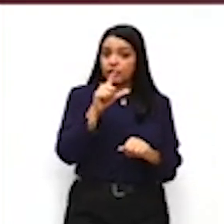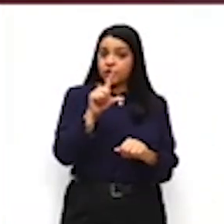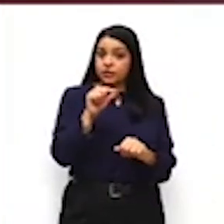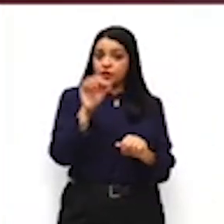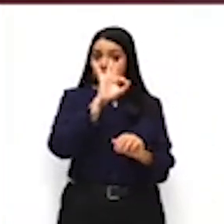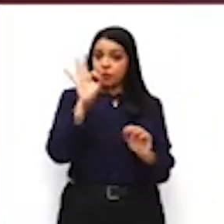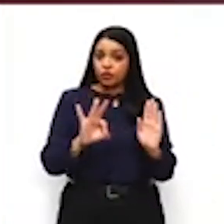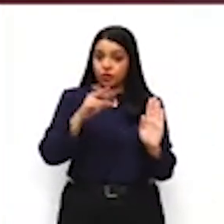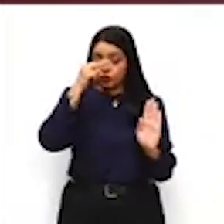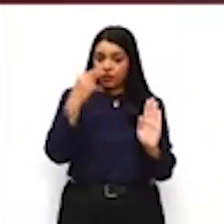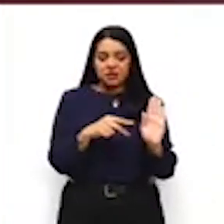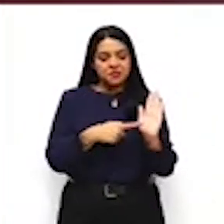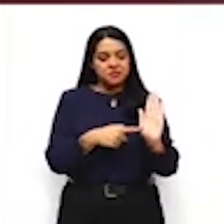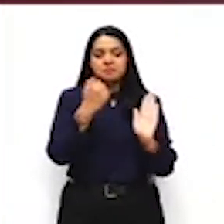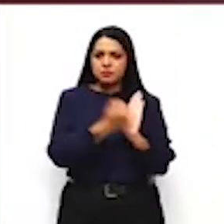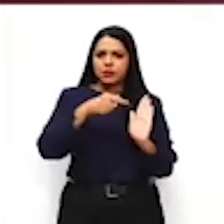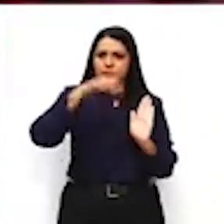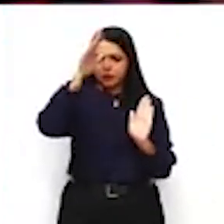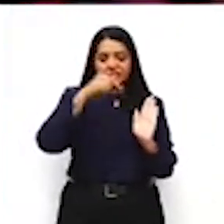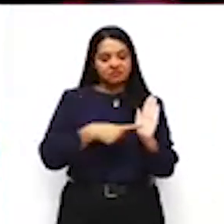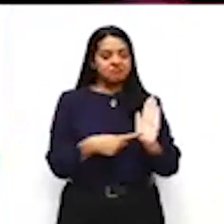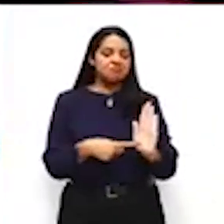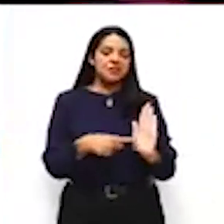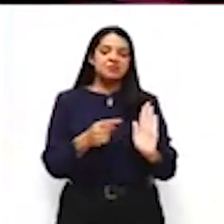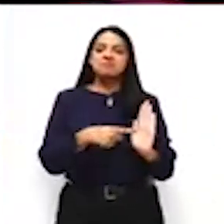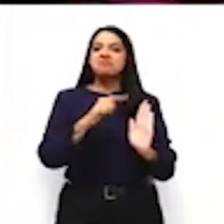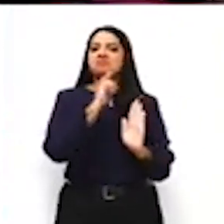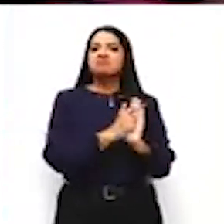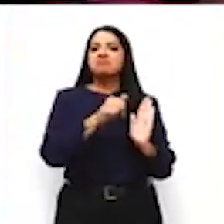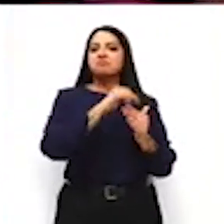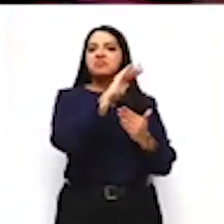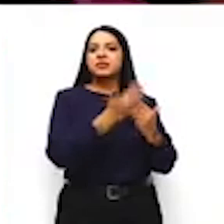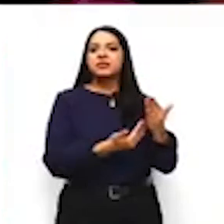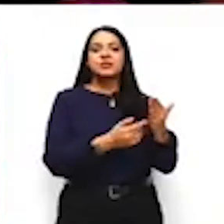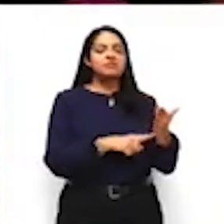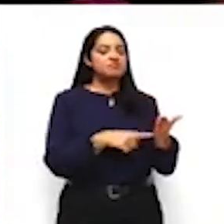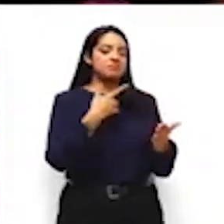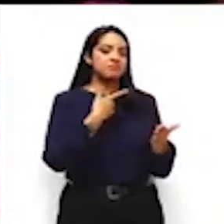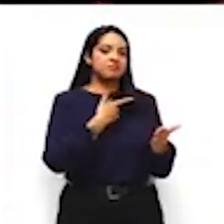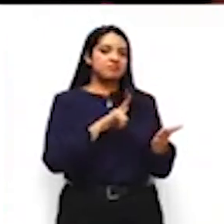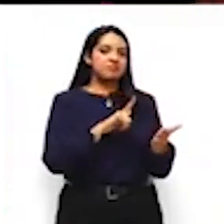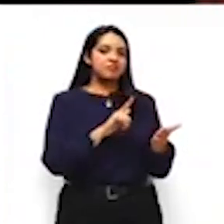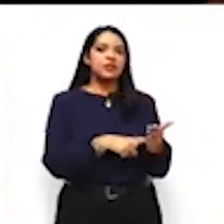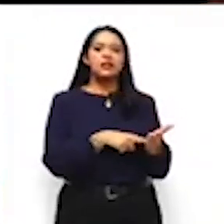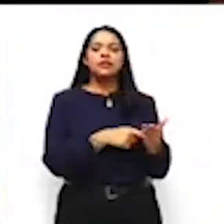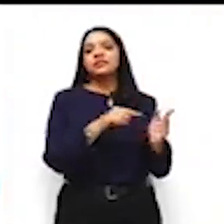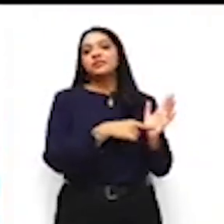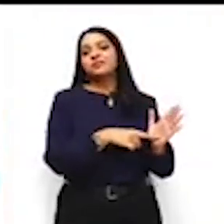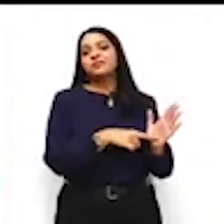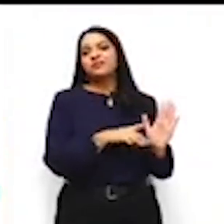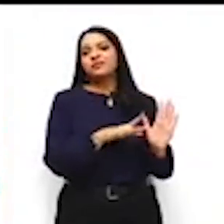del pueblo de México, esta reforma constitucional la declaramos